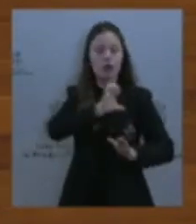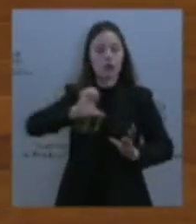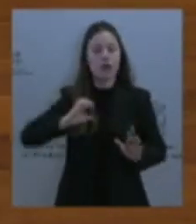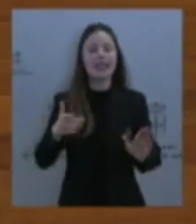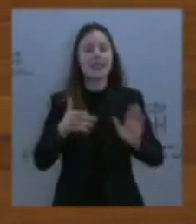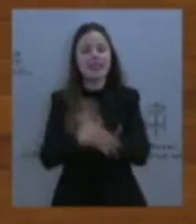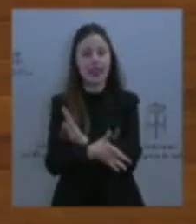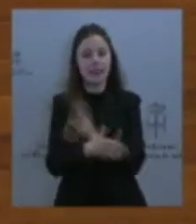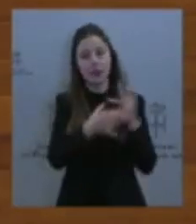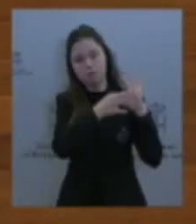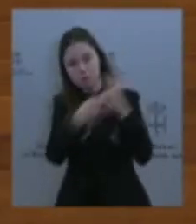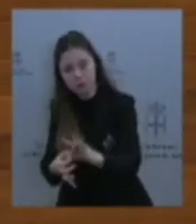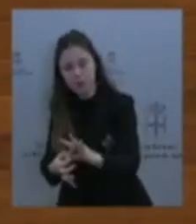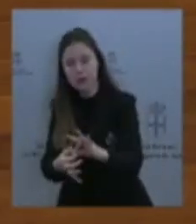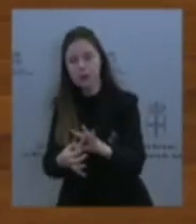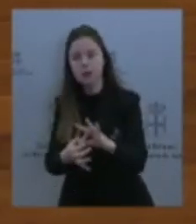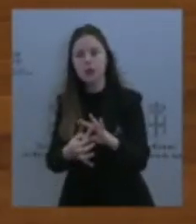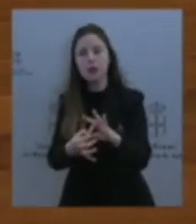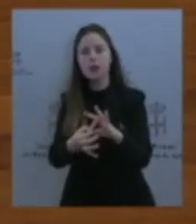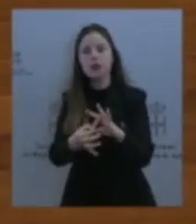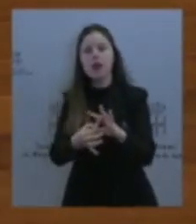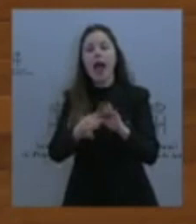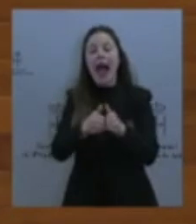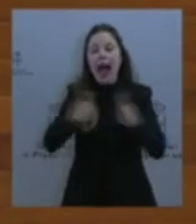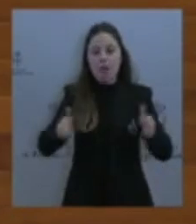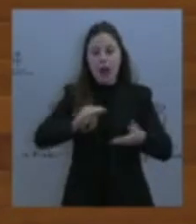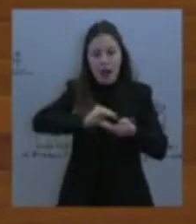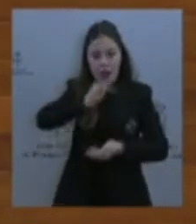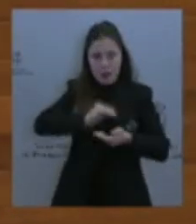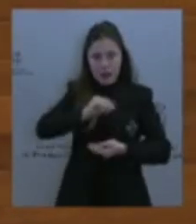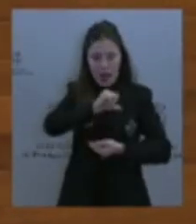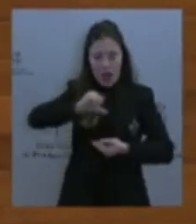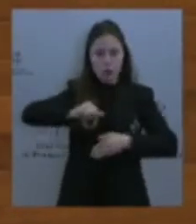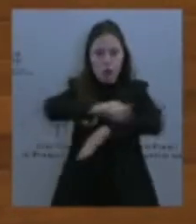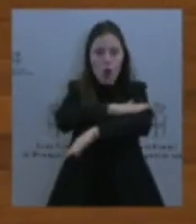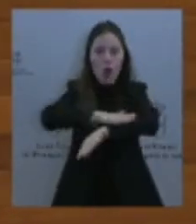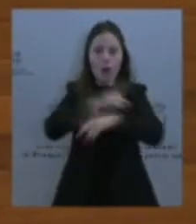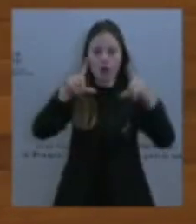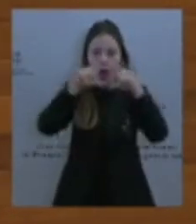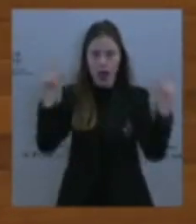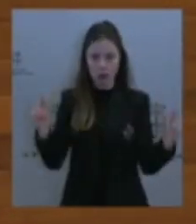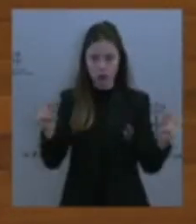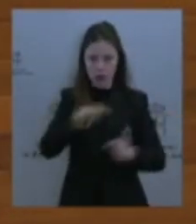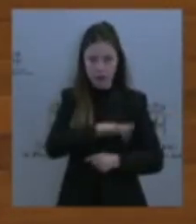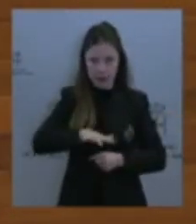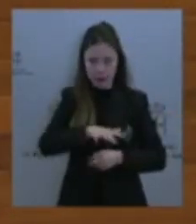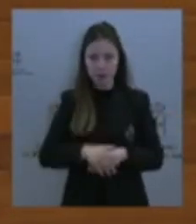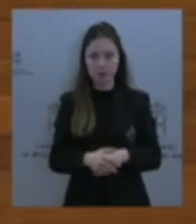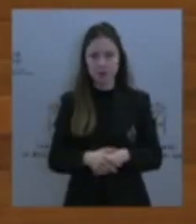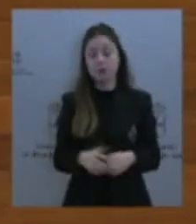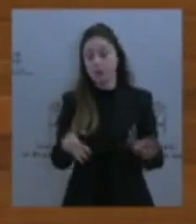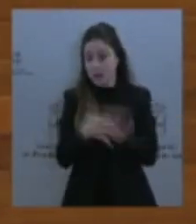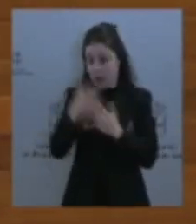con ampliar la capacidad de autogobierno en Asturias. Y es menester que se incorporen a la norma